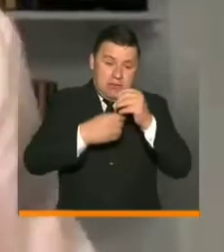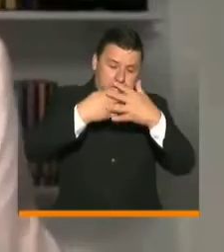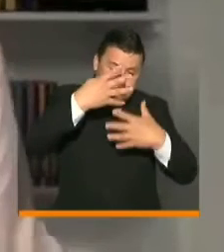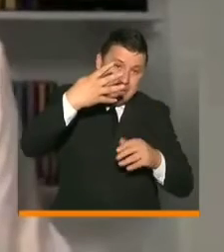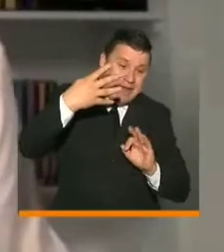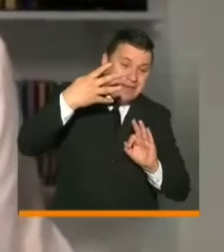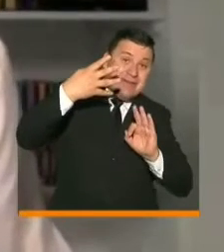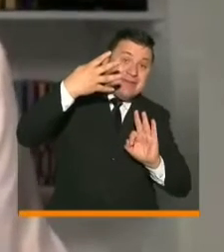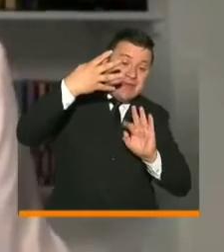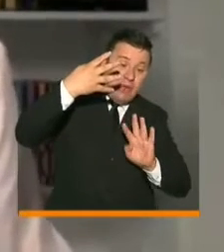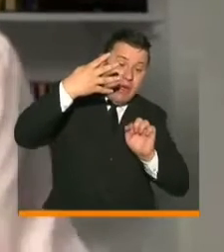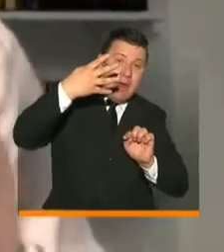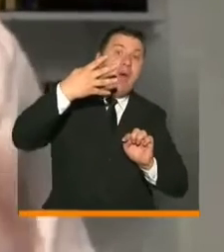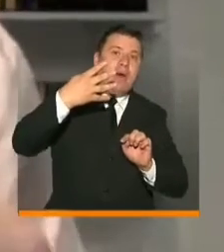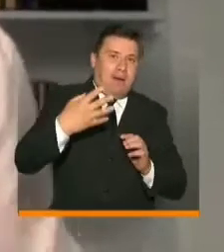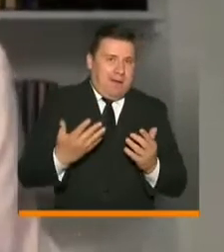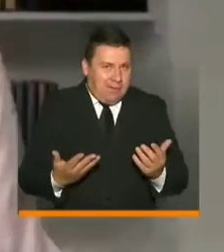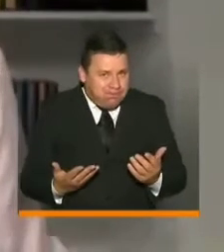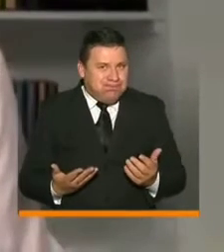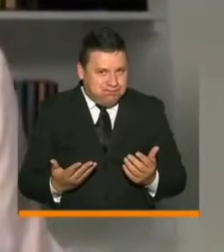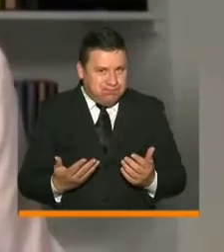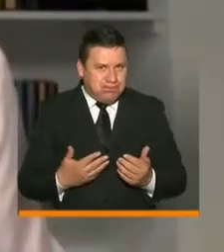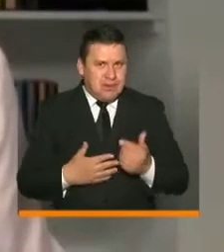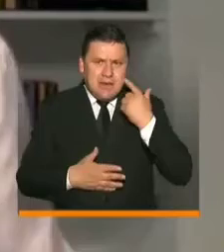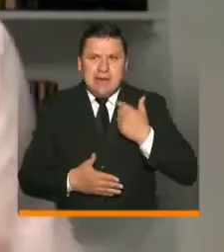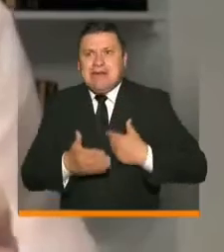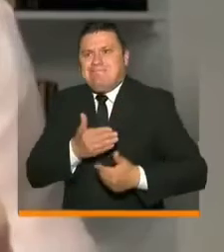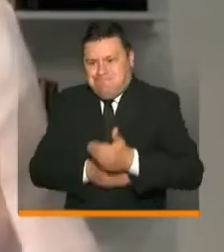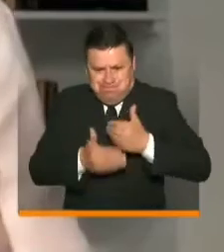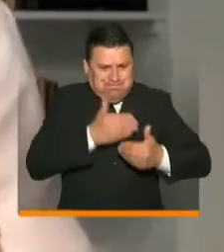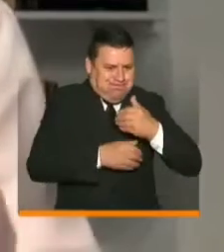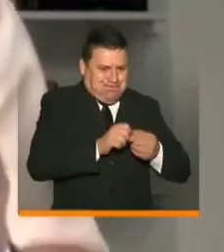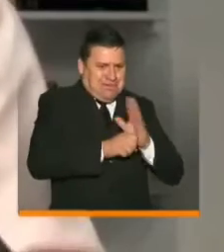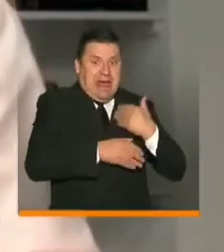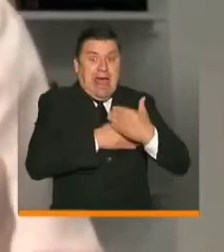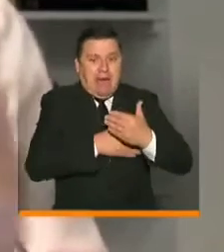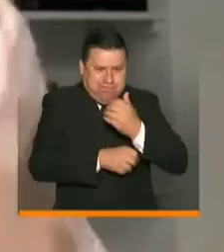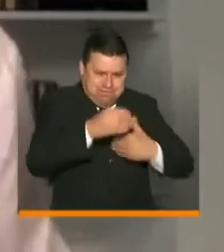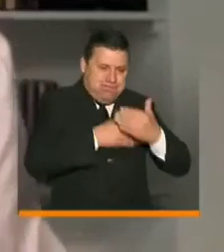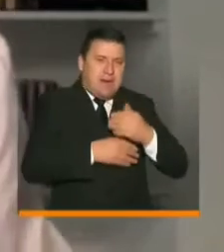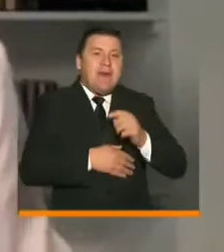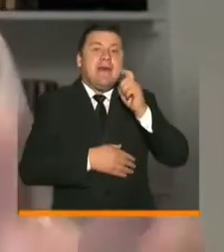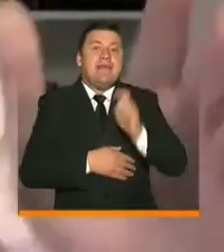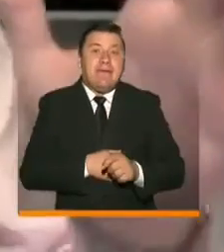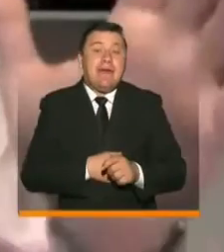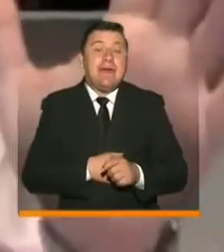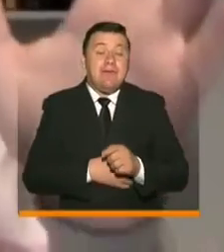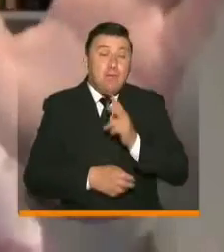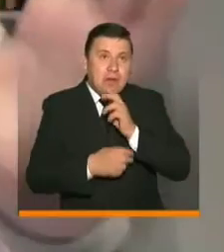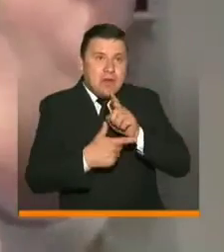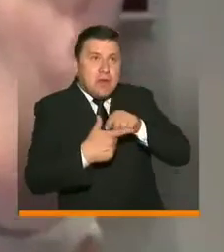creo que es posible lograr revertir esa tendencia del coronavirus, pero para eso hay que tener un difícil